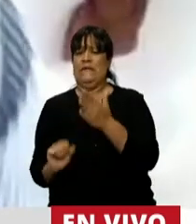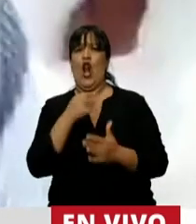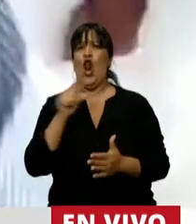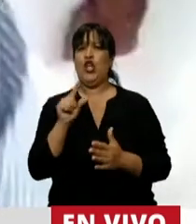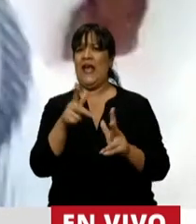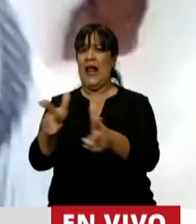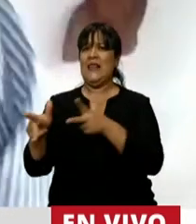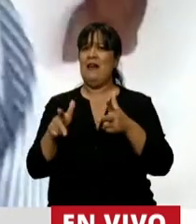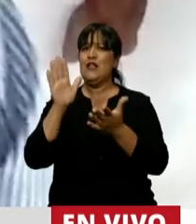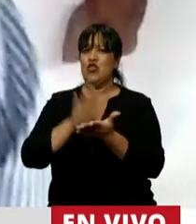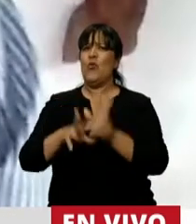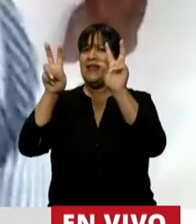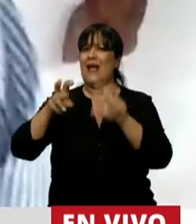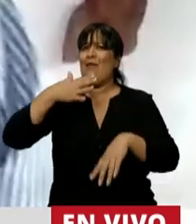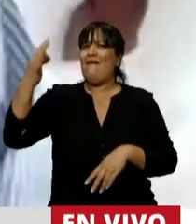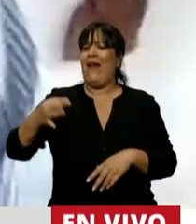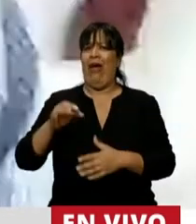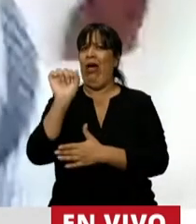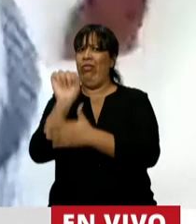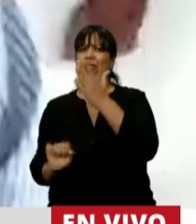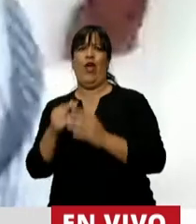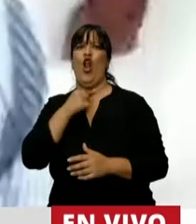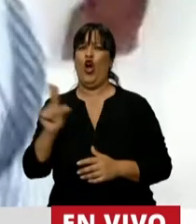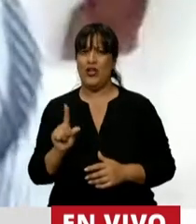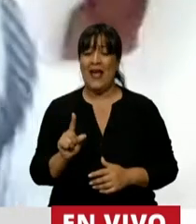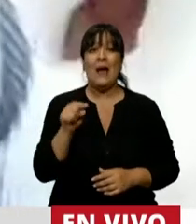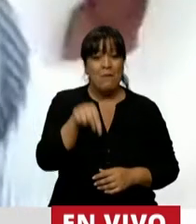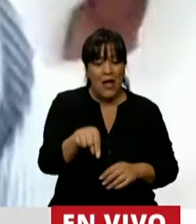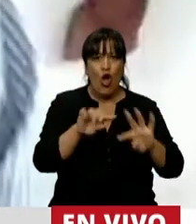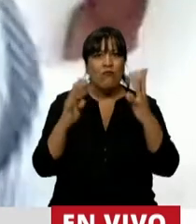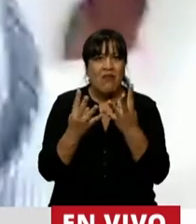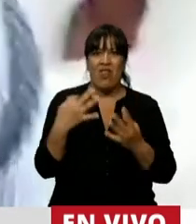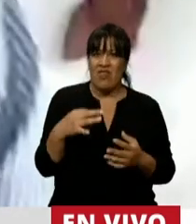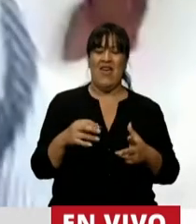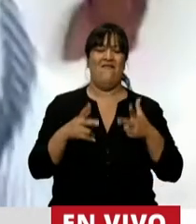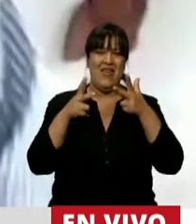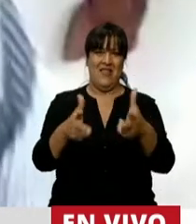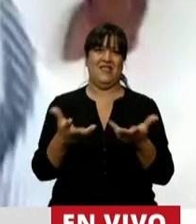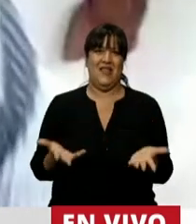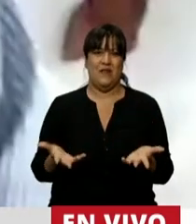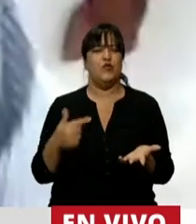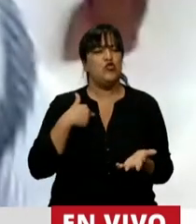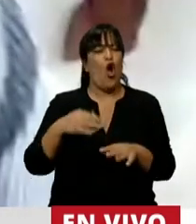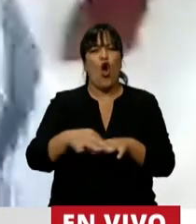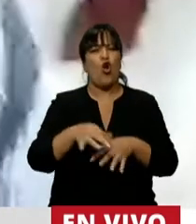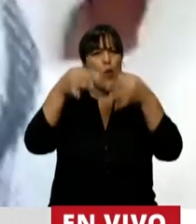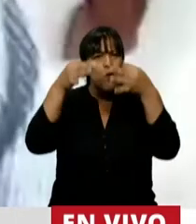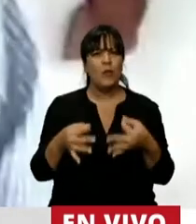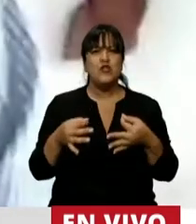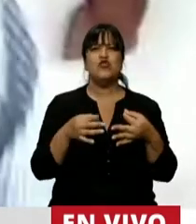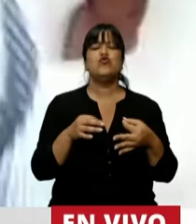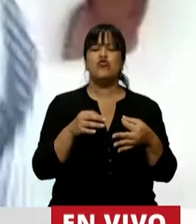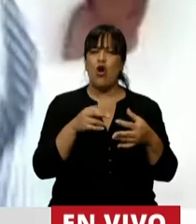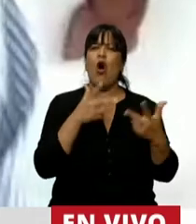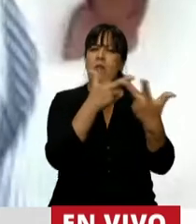país, y que la Cámara se la tiene que proporcionar. Yo me comprometo a hablar con